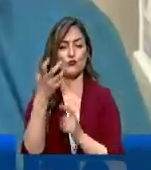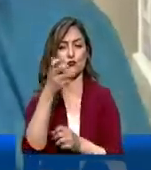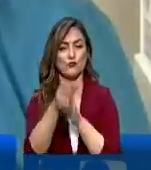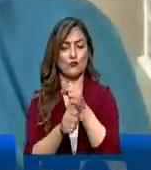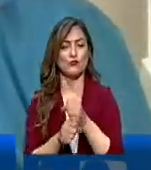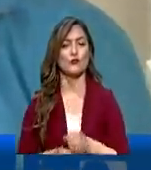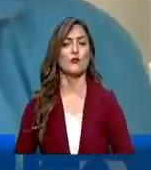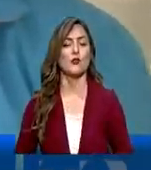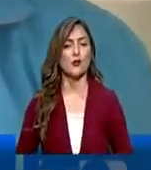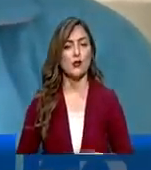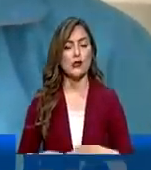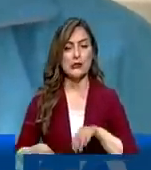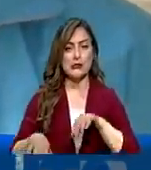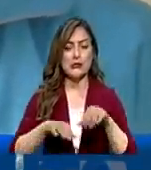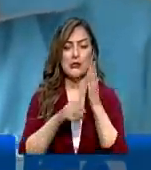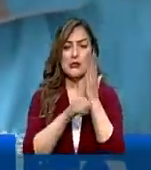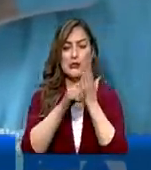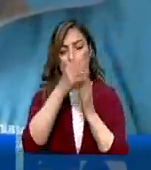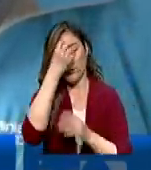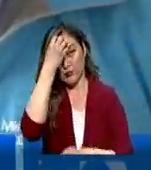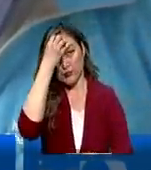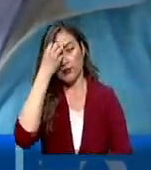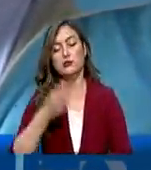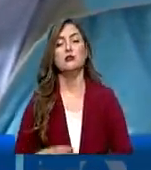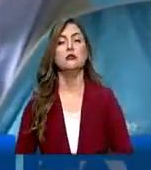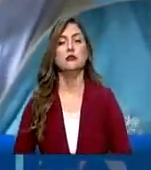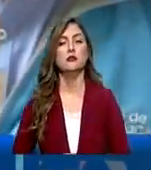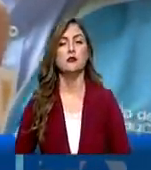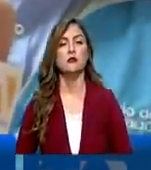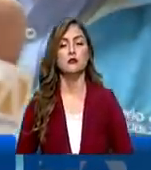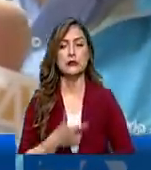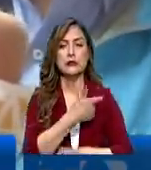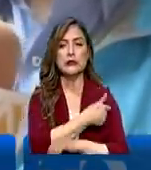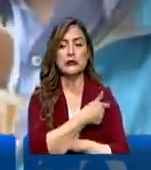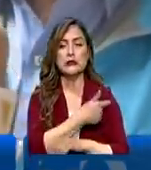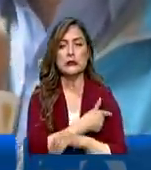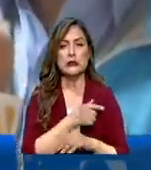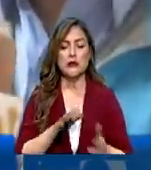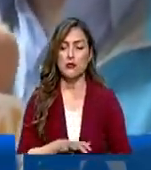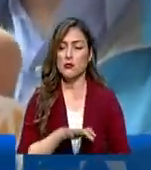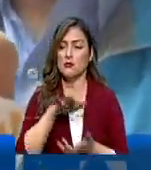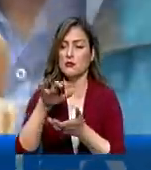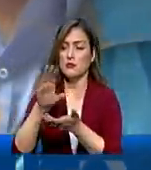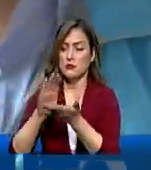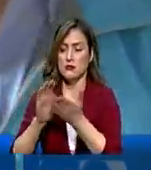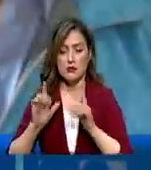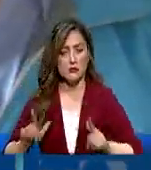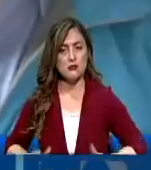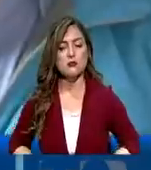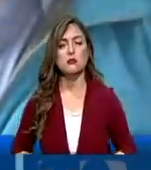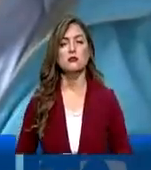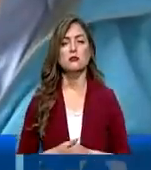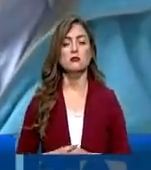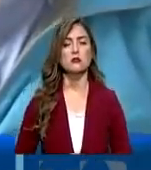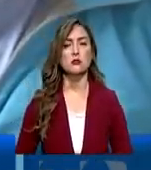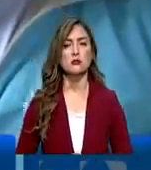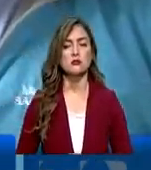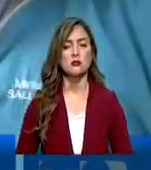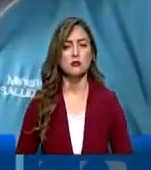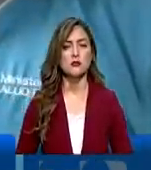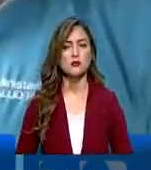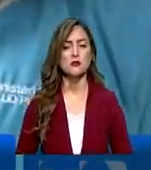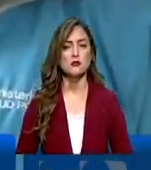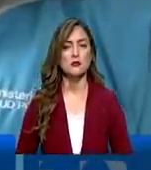años en coordinación con el Ministerio de Educación, y a su vez las vacunas han bajado ya a los centros de salud. En este caso, tenemos